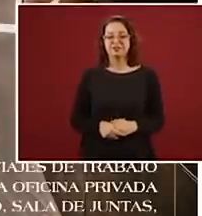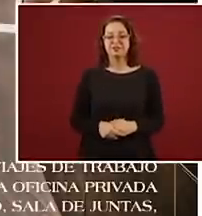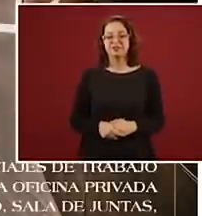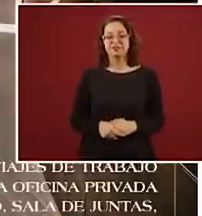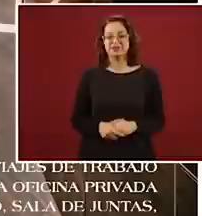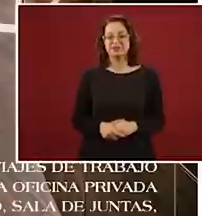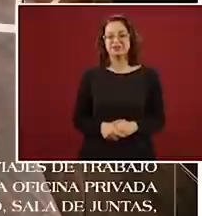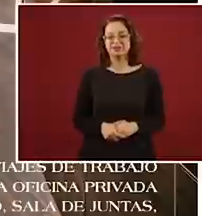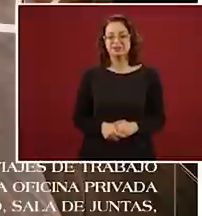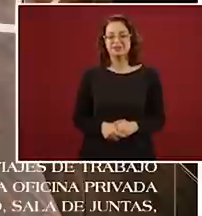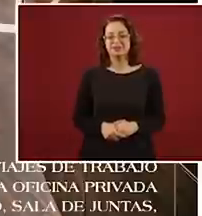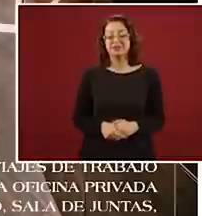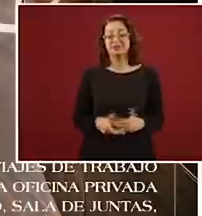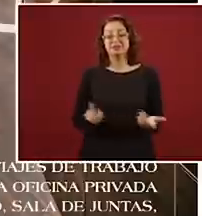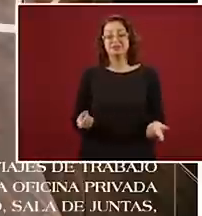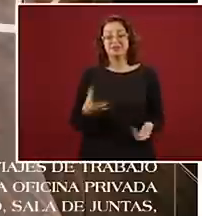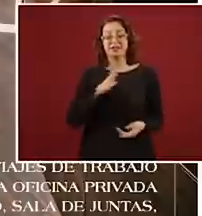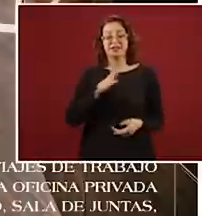Tiene recámara.